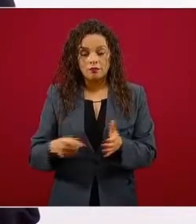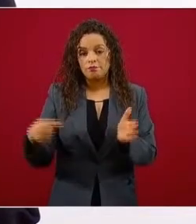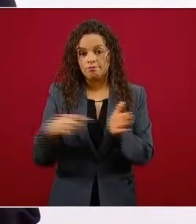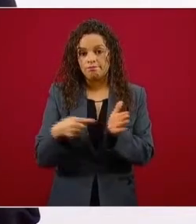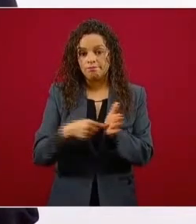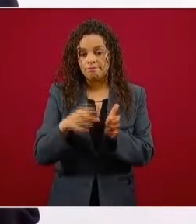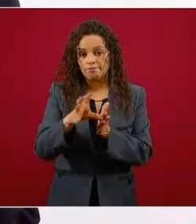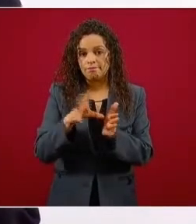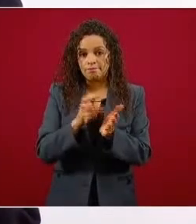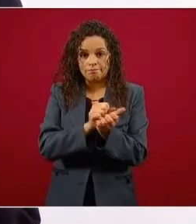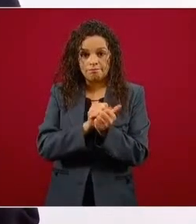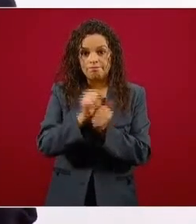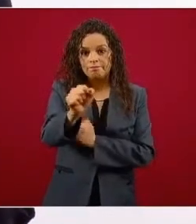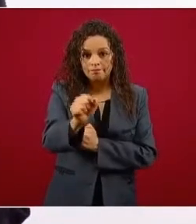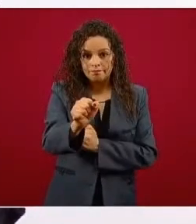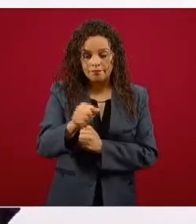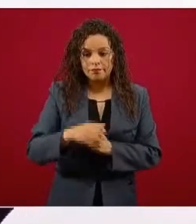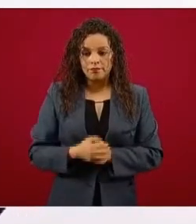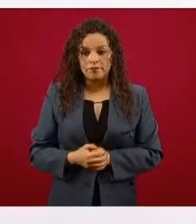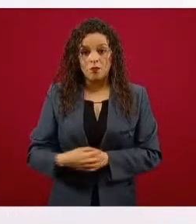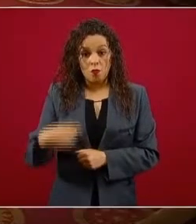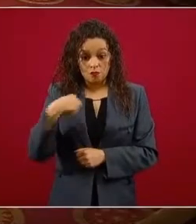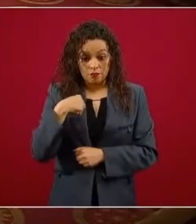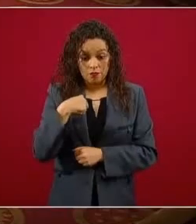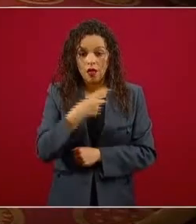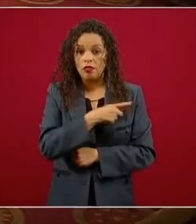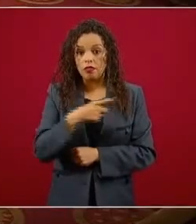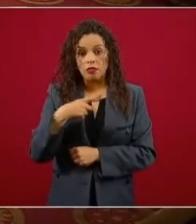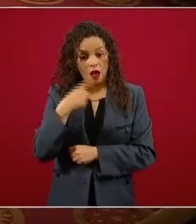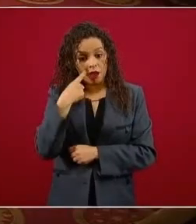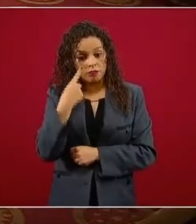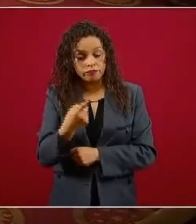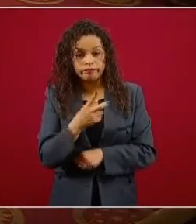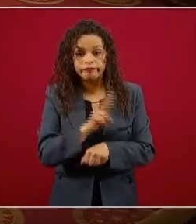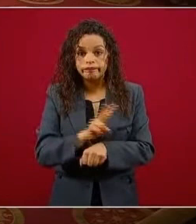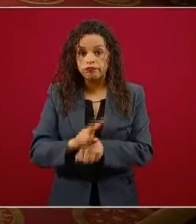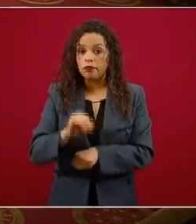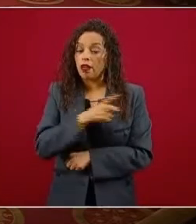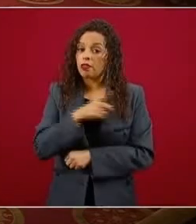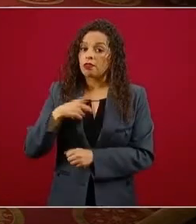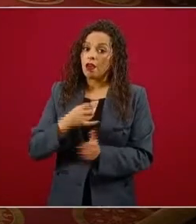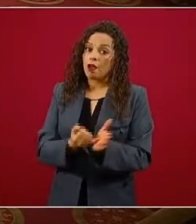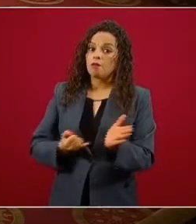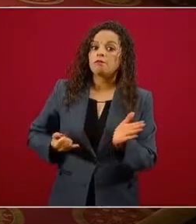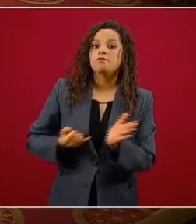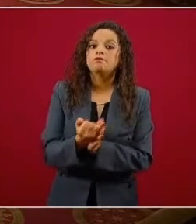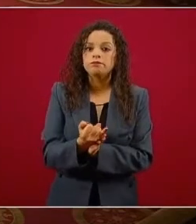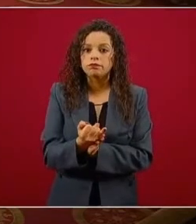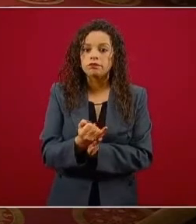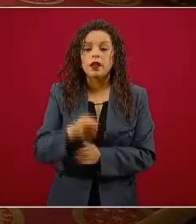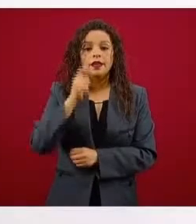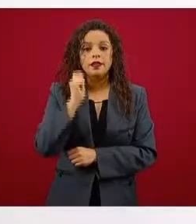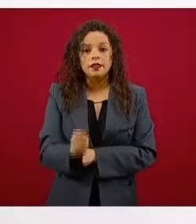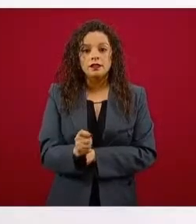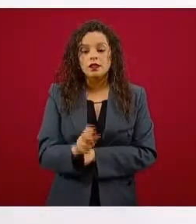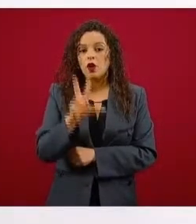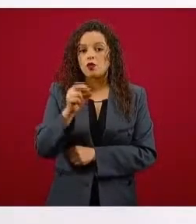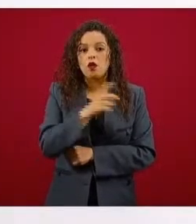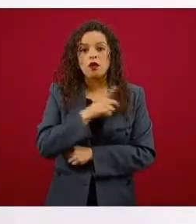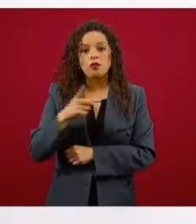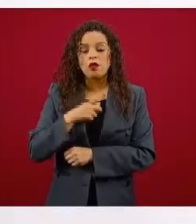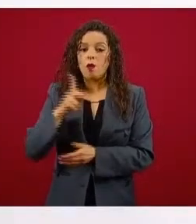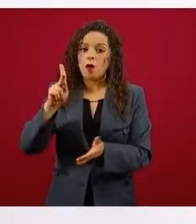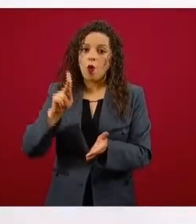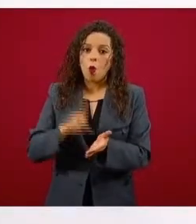Constitución y que de mí depende que se cumpla, y que es el de la no reelección.